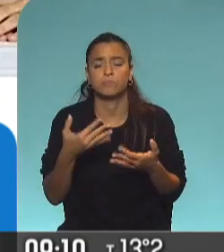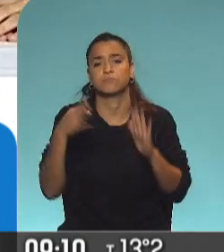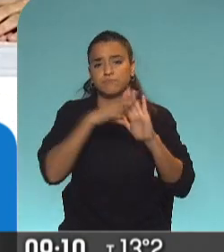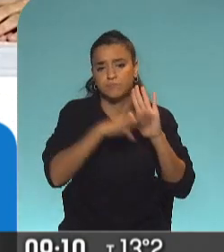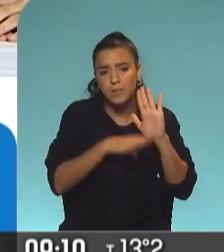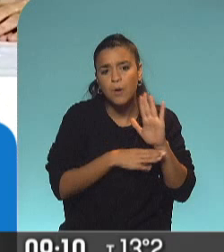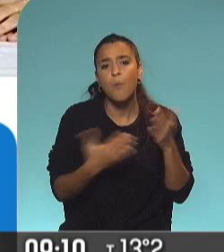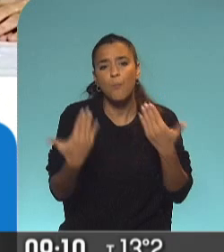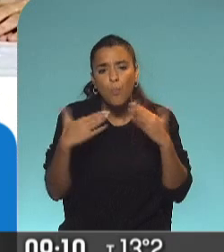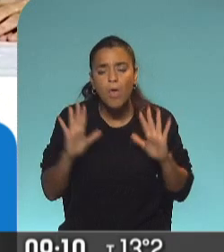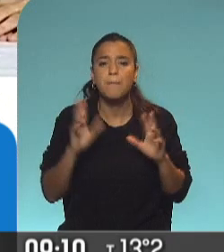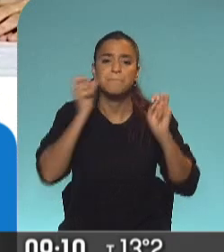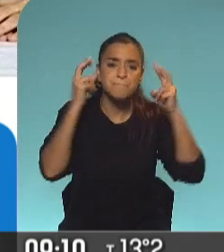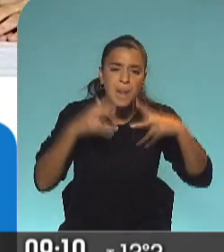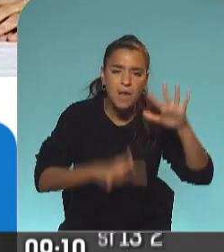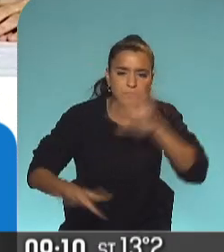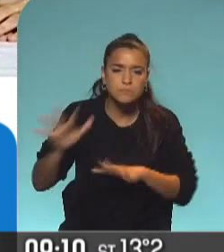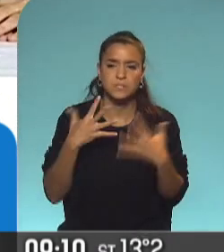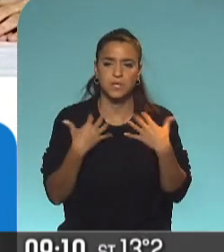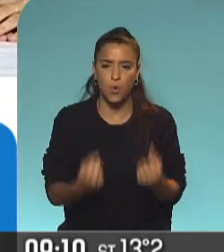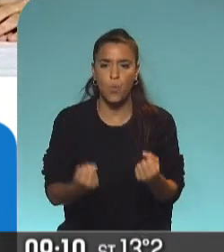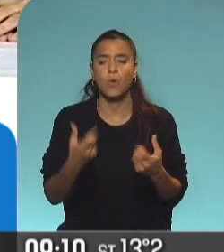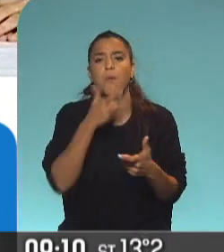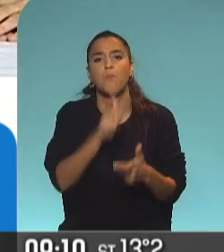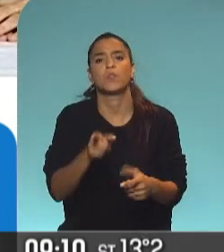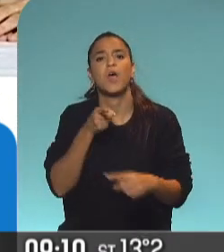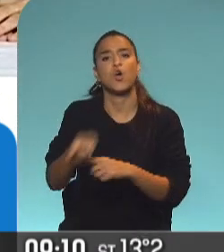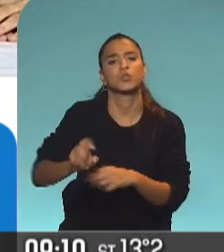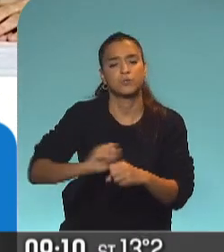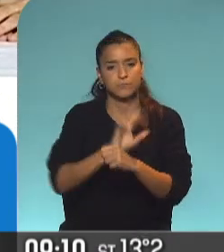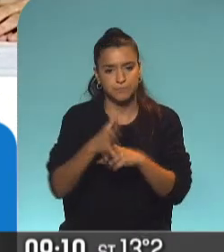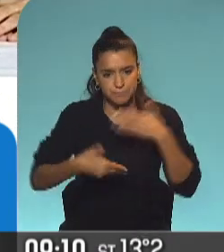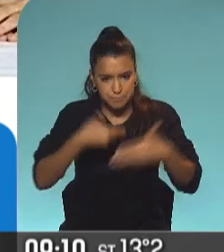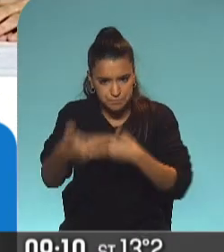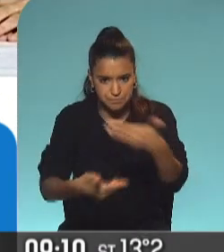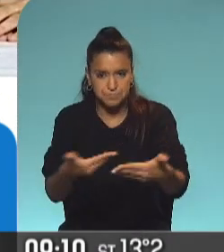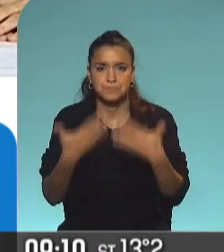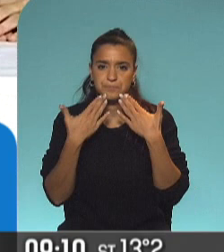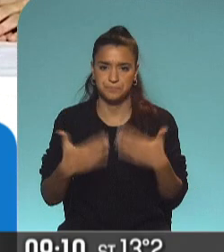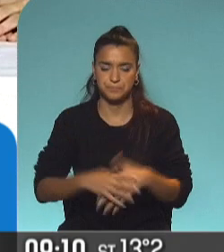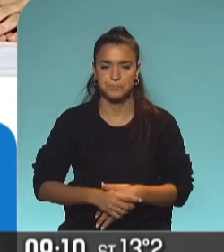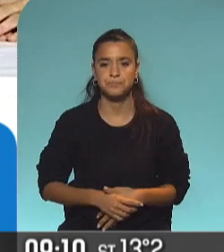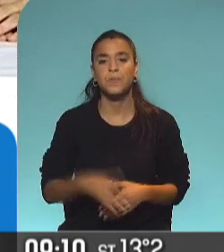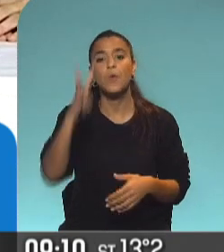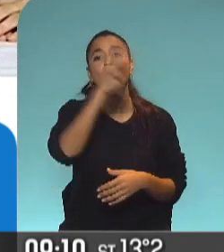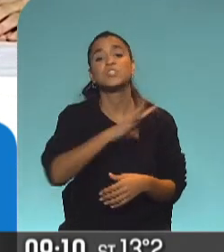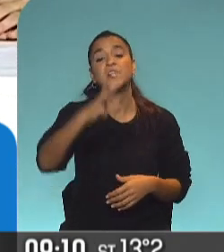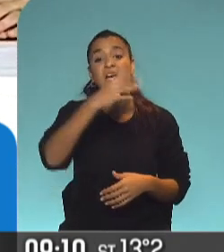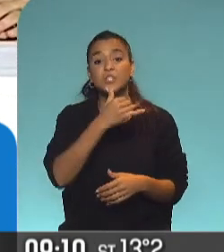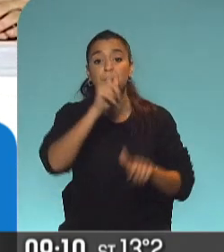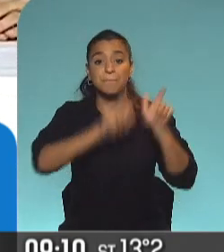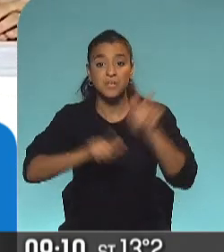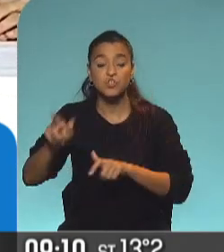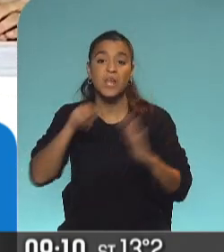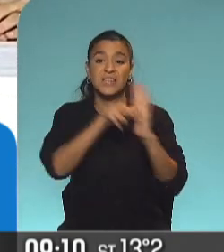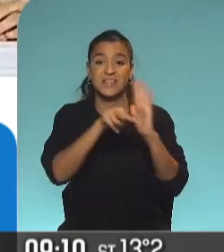regulan permiten que el plan estratégico sanitario de respuesta al coronavirus sea llevado adelante. 414 son las